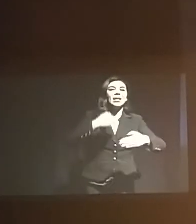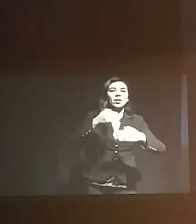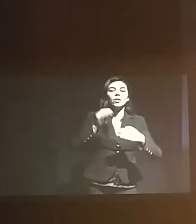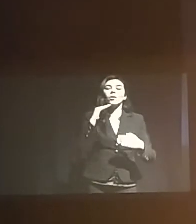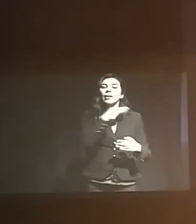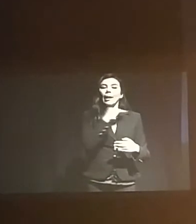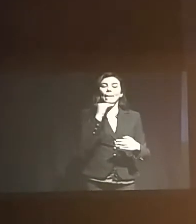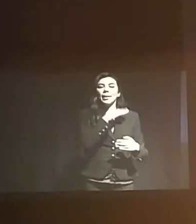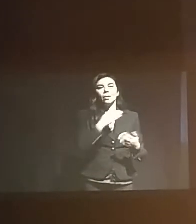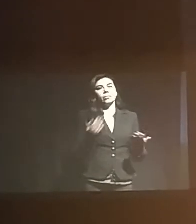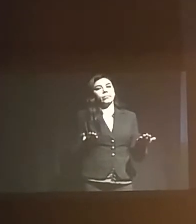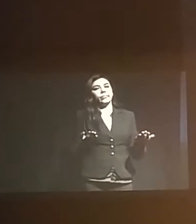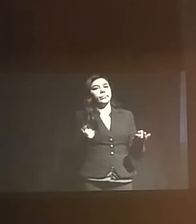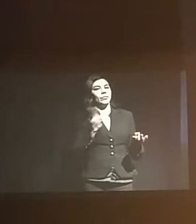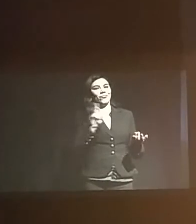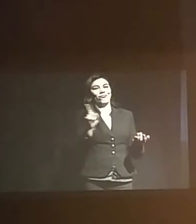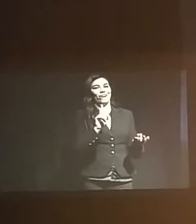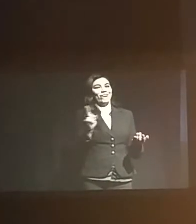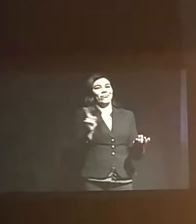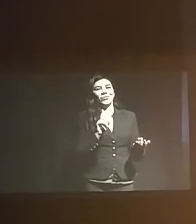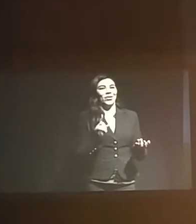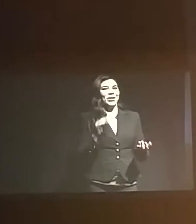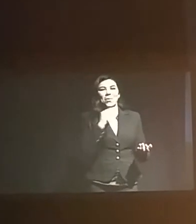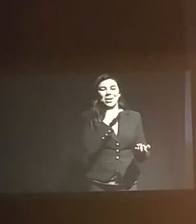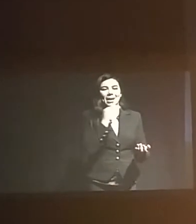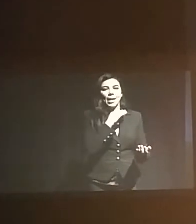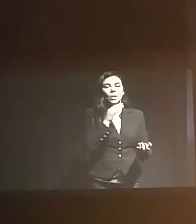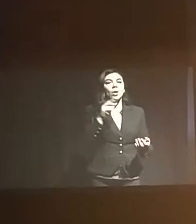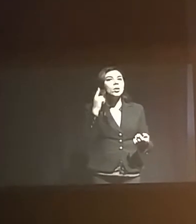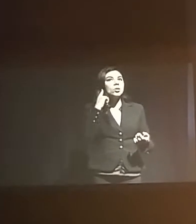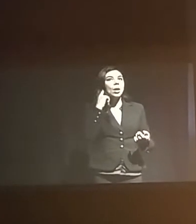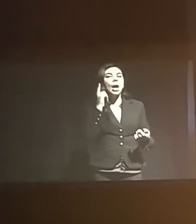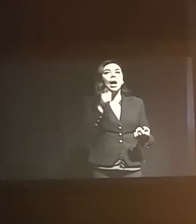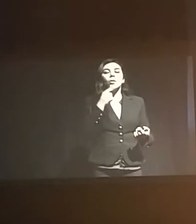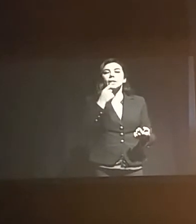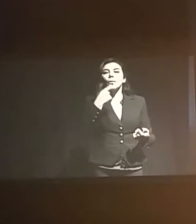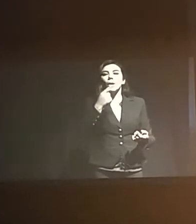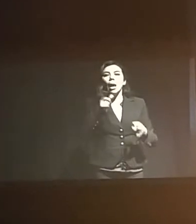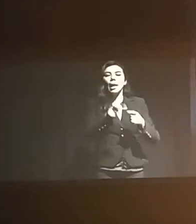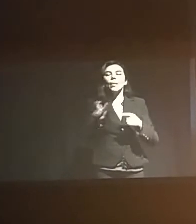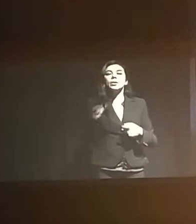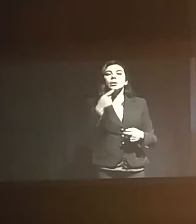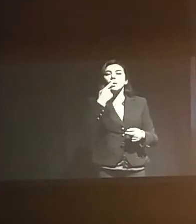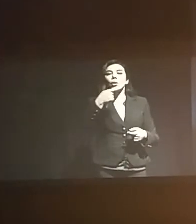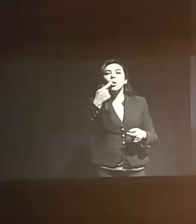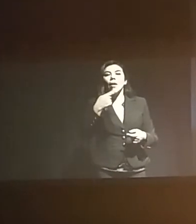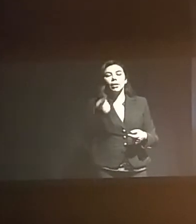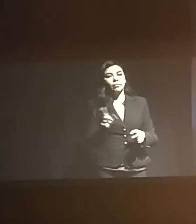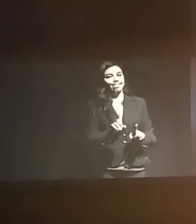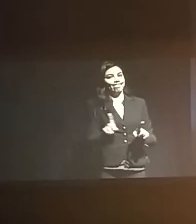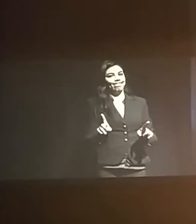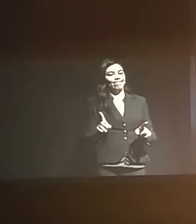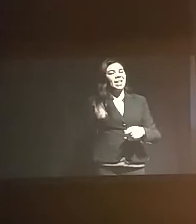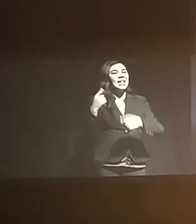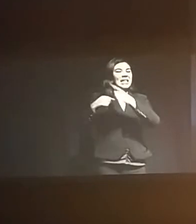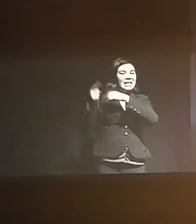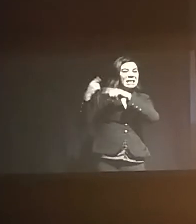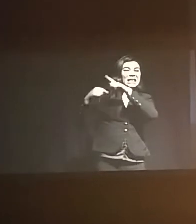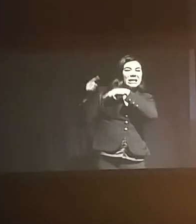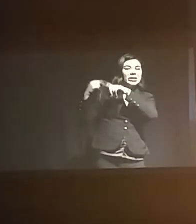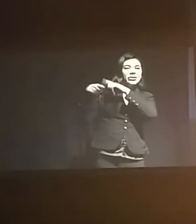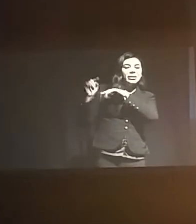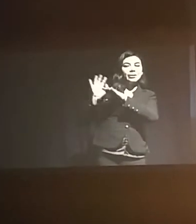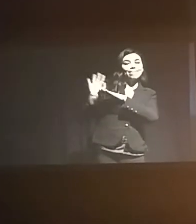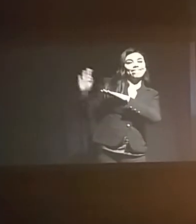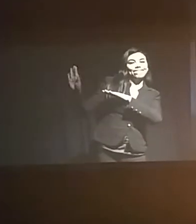tiempo escuchamos los relatos y no estamos nada rápido. Entonces hay una... Lo que pasa es que como históricamente ha sido tan dejado